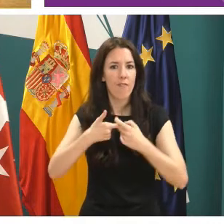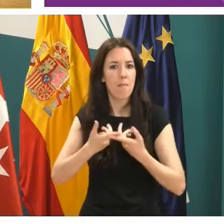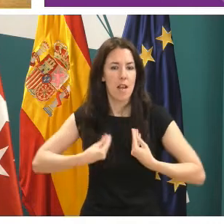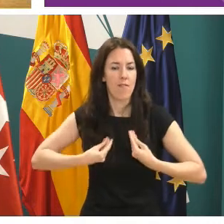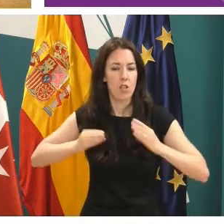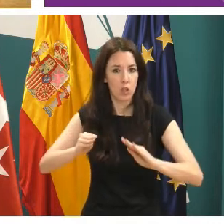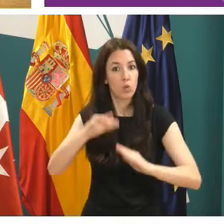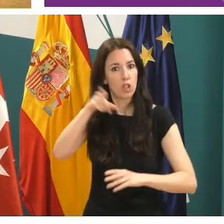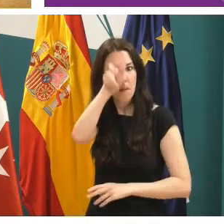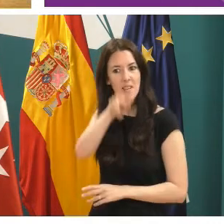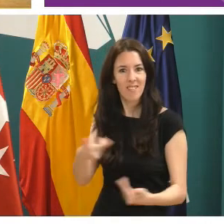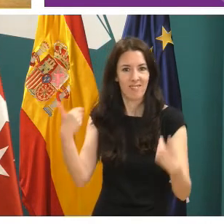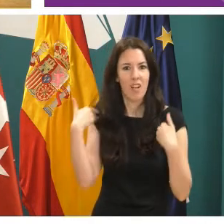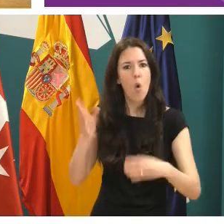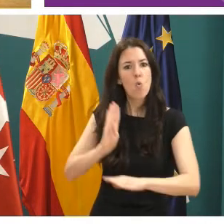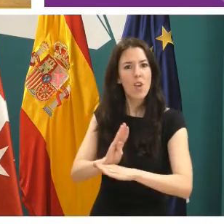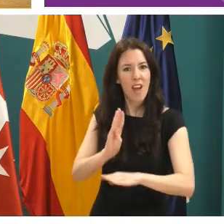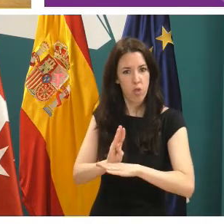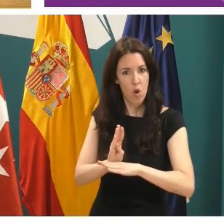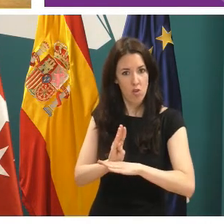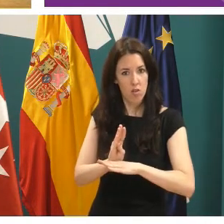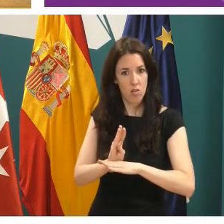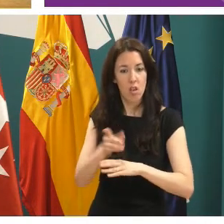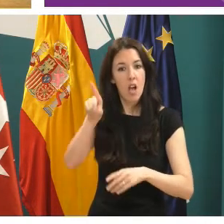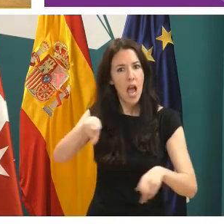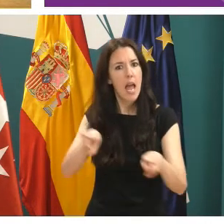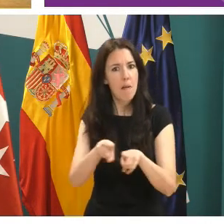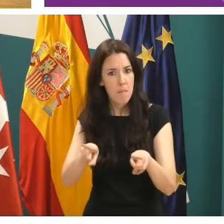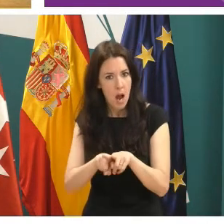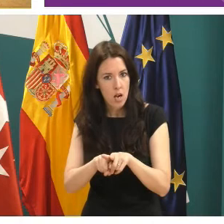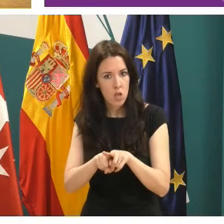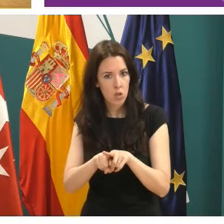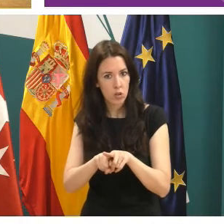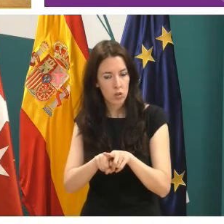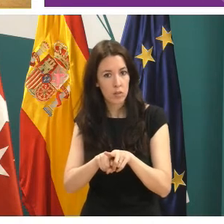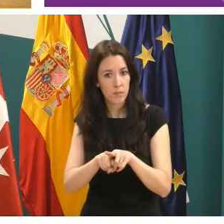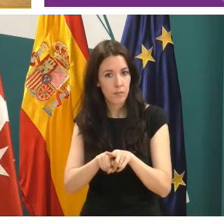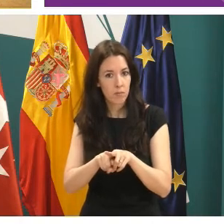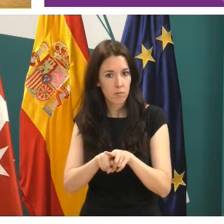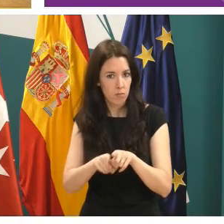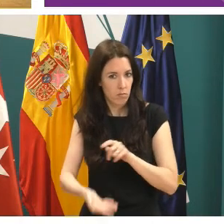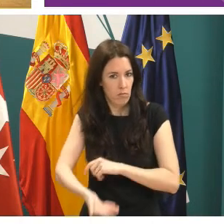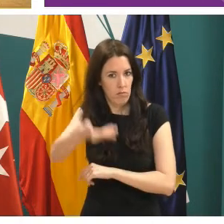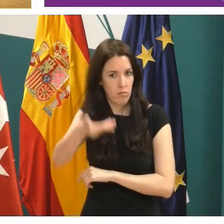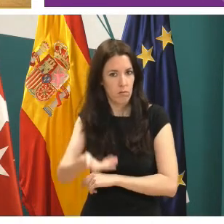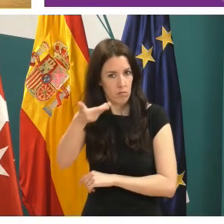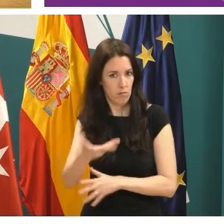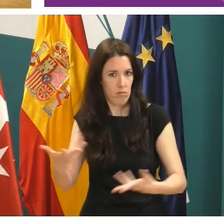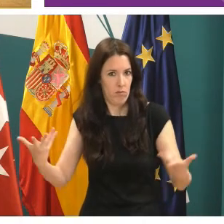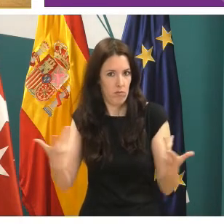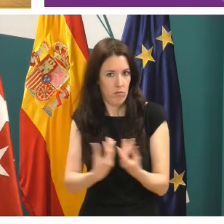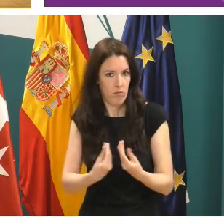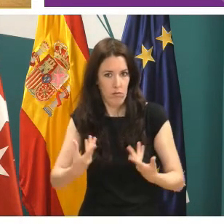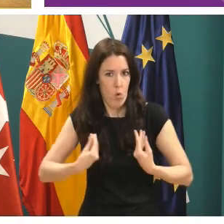como del cuidador, la figura del cuidador tan importante, la figura de los hermanos, tan clave también en este convivir con